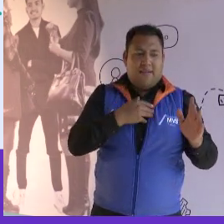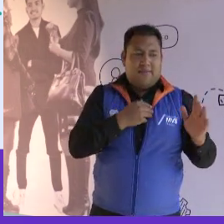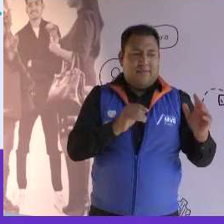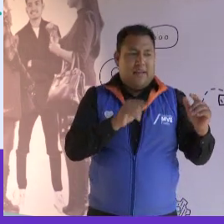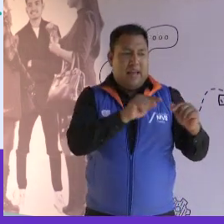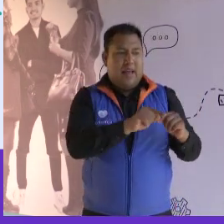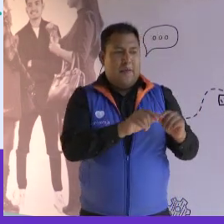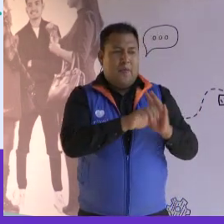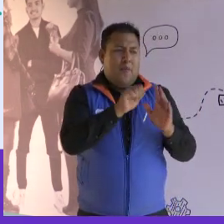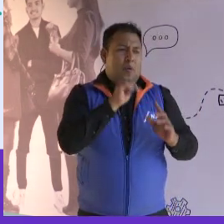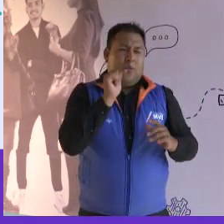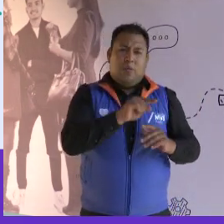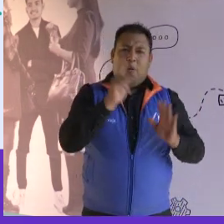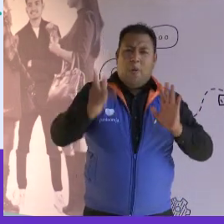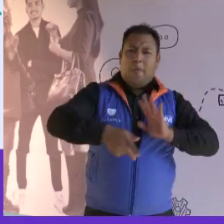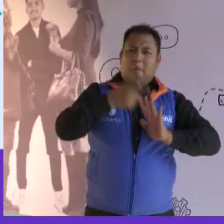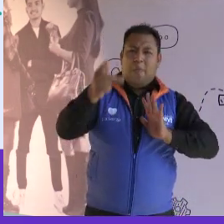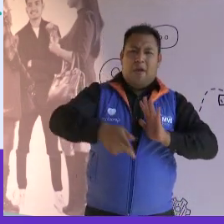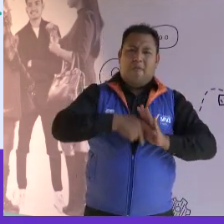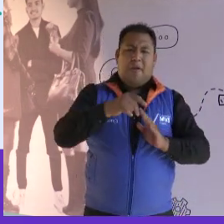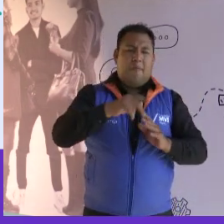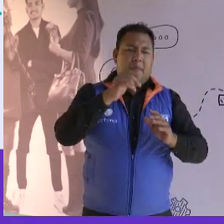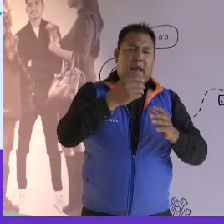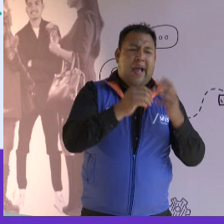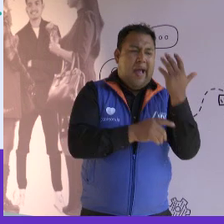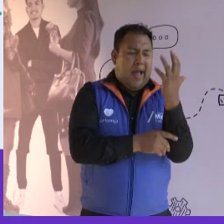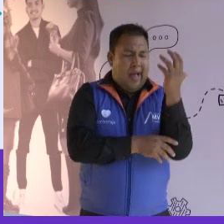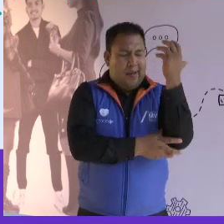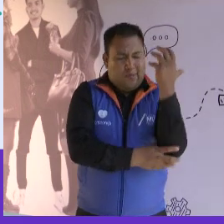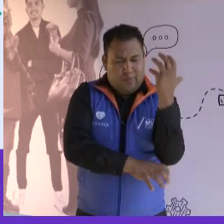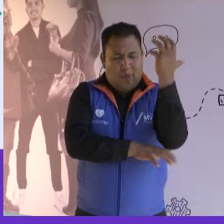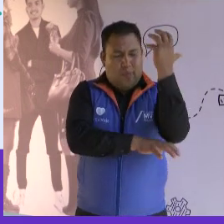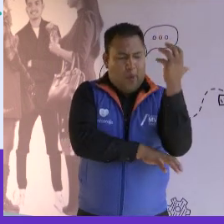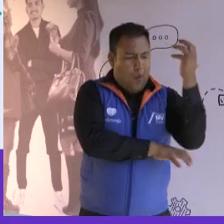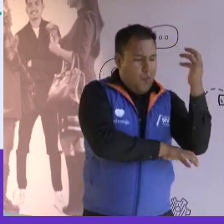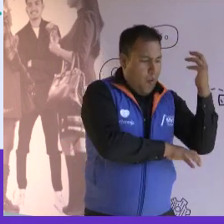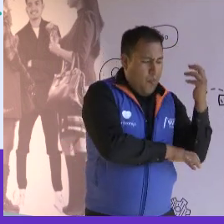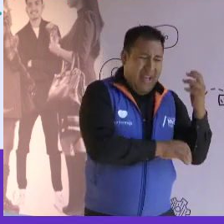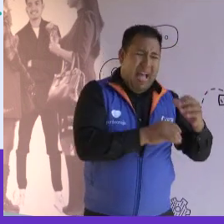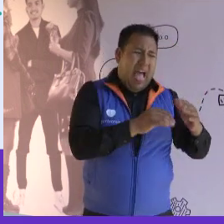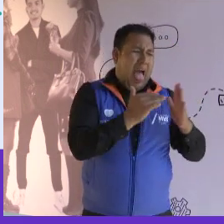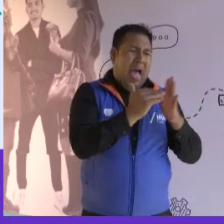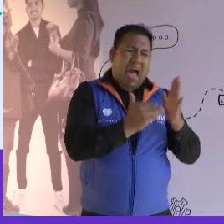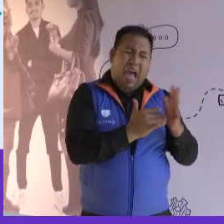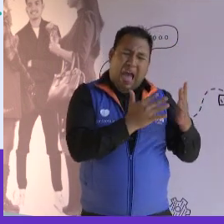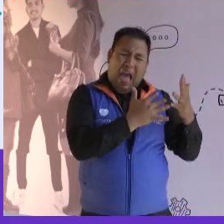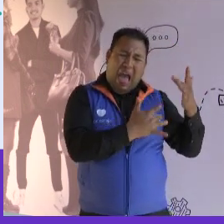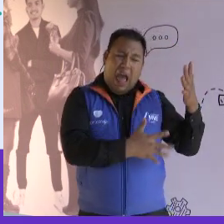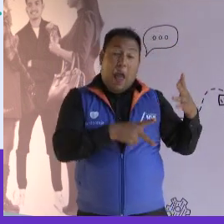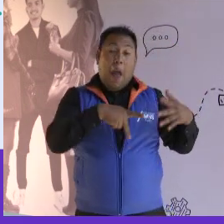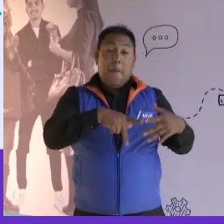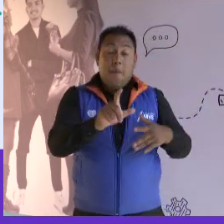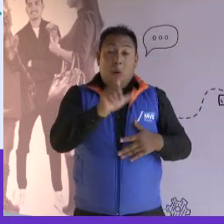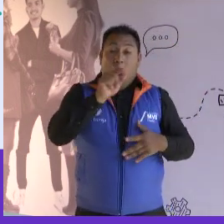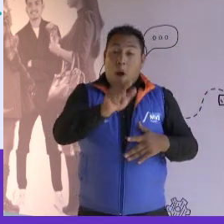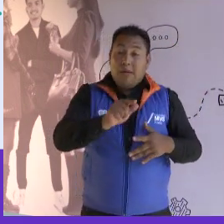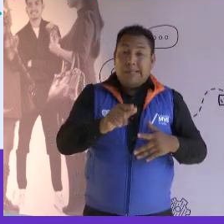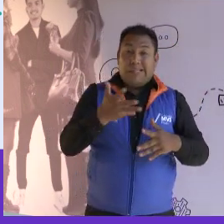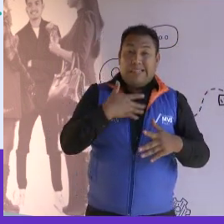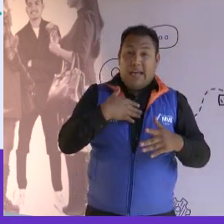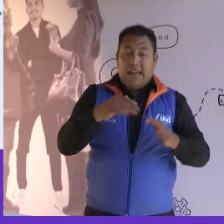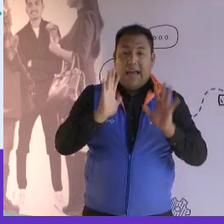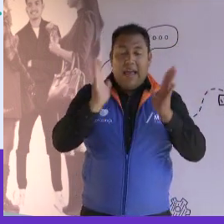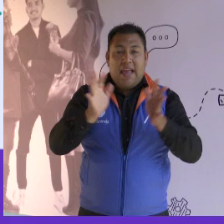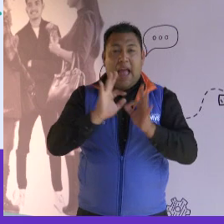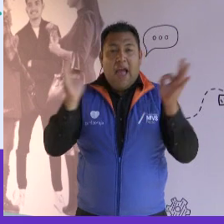de reforestaciones y no estás haciendo un cambio, pero cuando generas un modelo de innovación, un modelo de trabajo, un modelo de